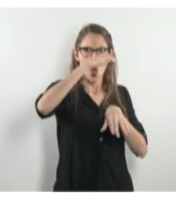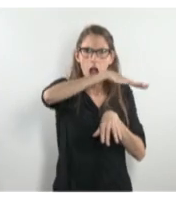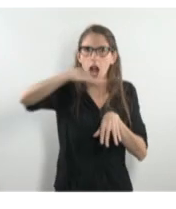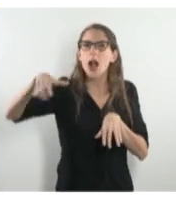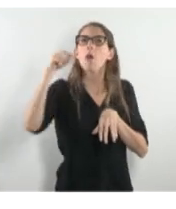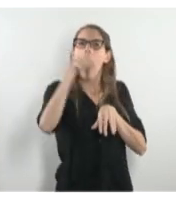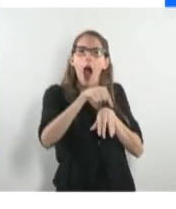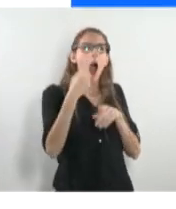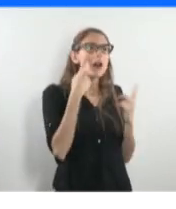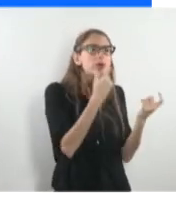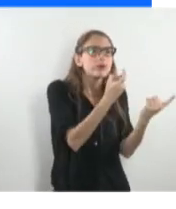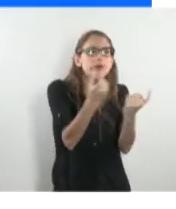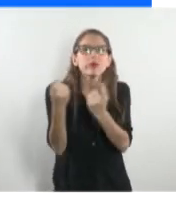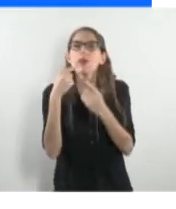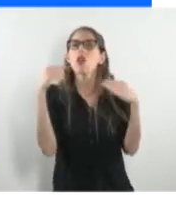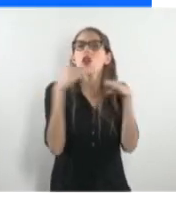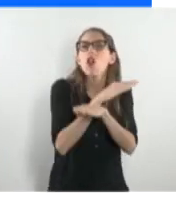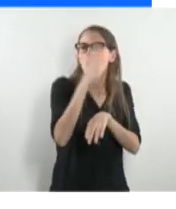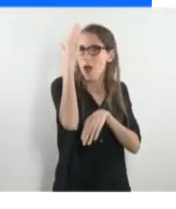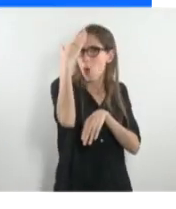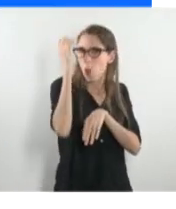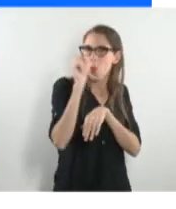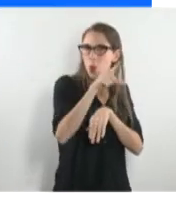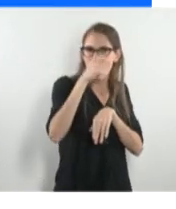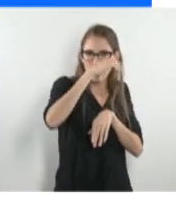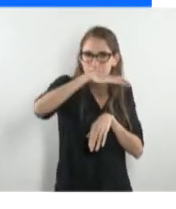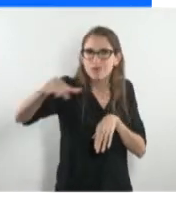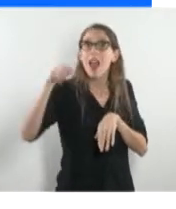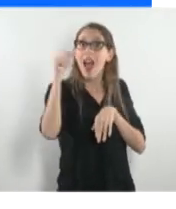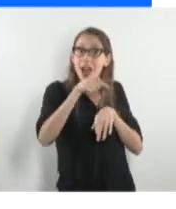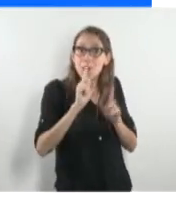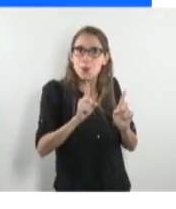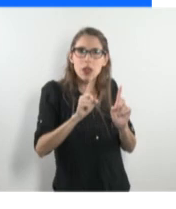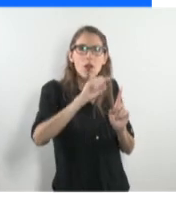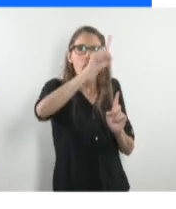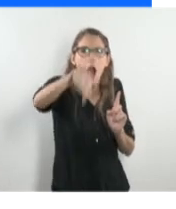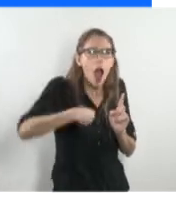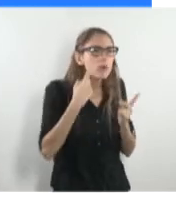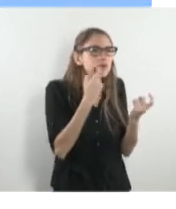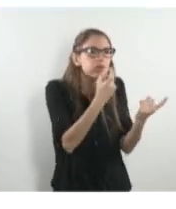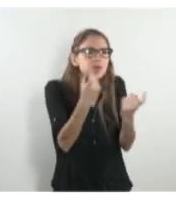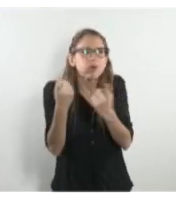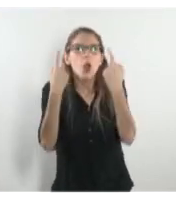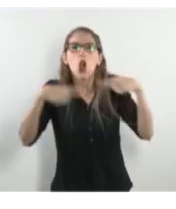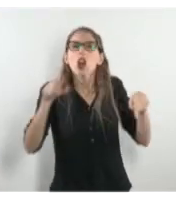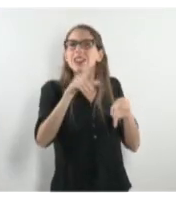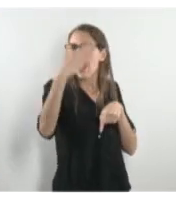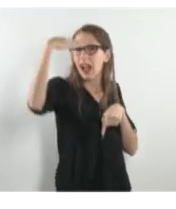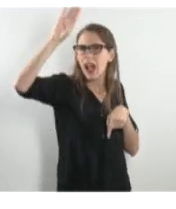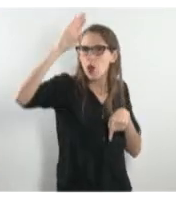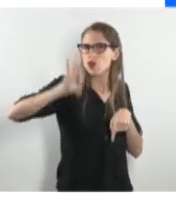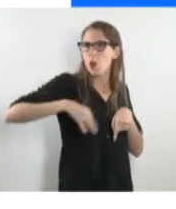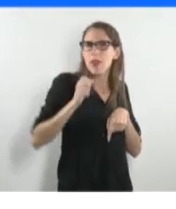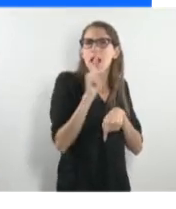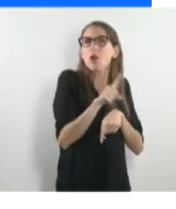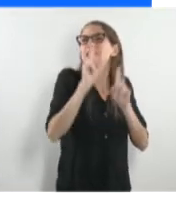el lenguaje y la cultura rural. Allí, en el campo, se gestaron los profundos conocimientos de la vida gaucha y su amor